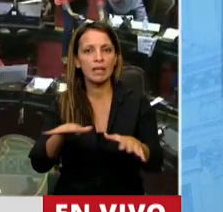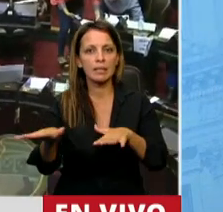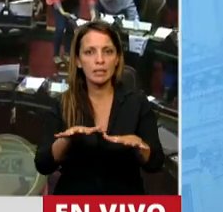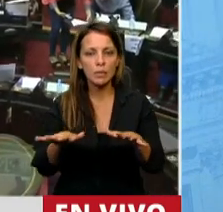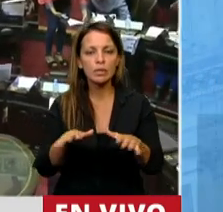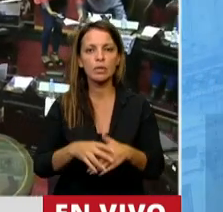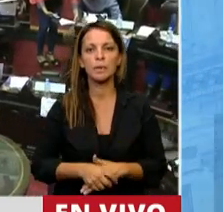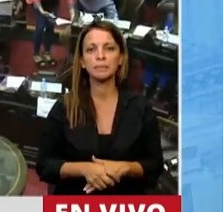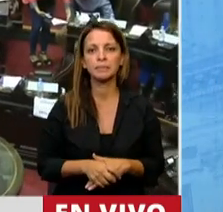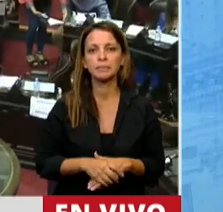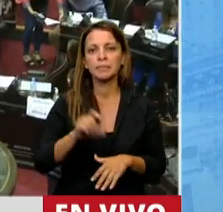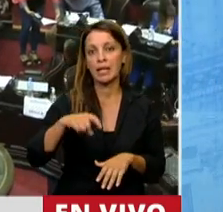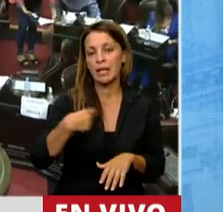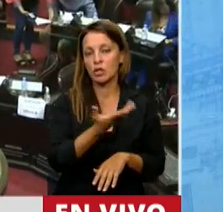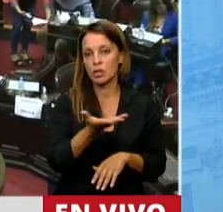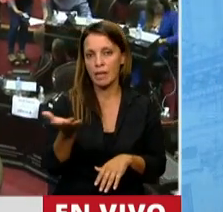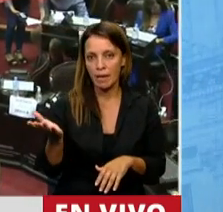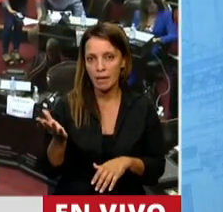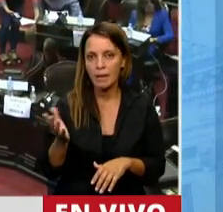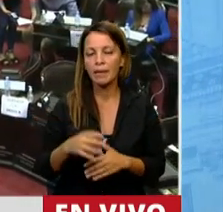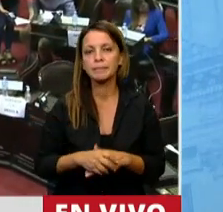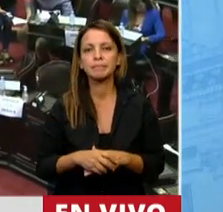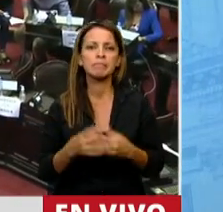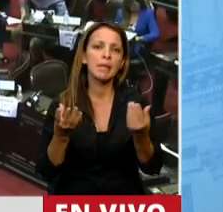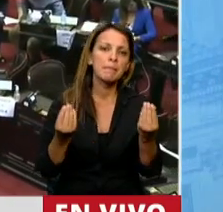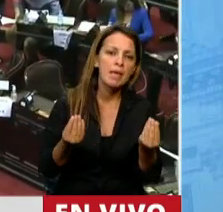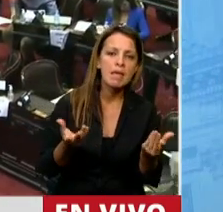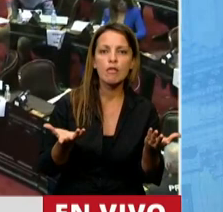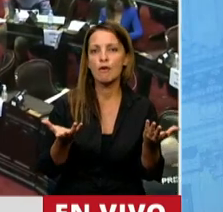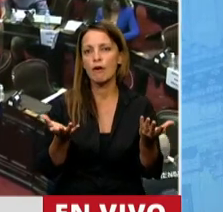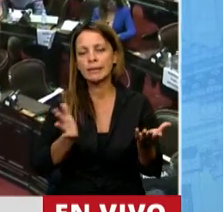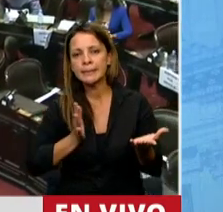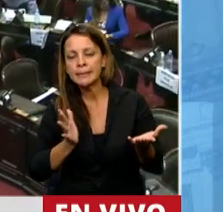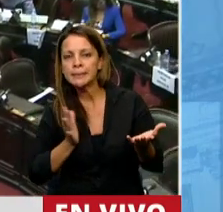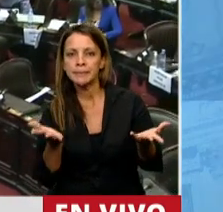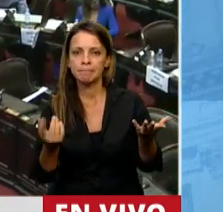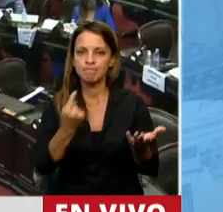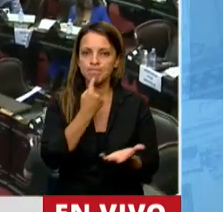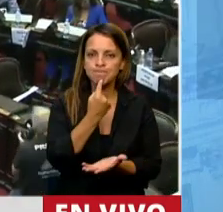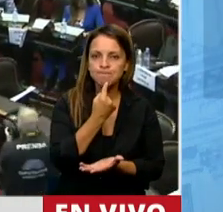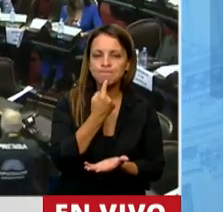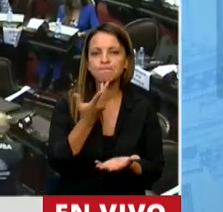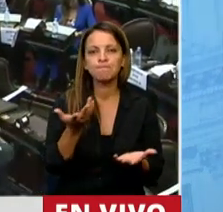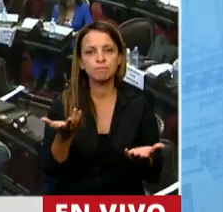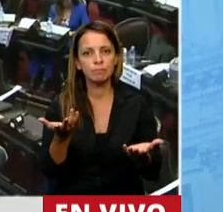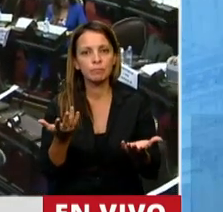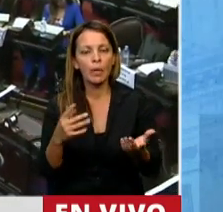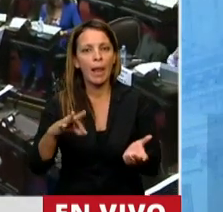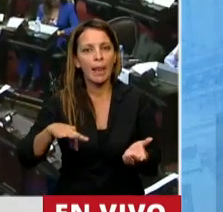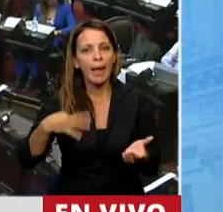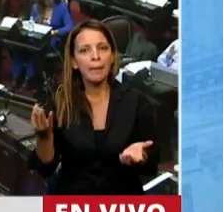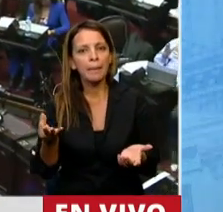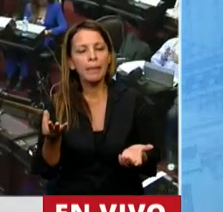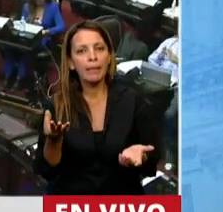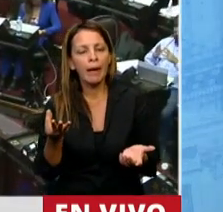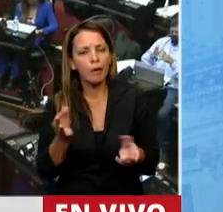que atraviesa la sociedad argentina, de miedo, de temores, de incertidumbres, donde la vida se le dio vuelta